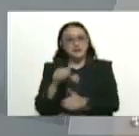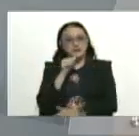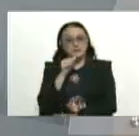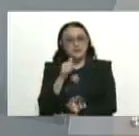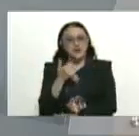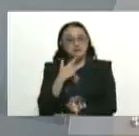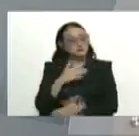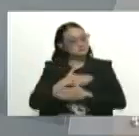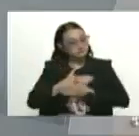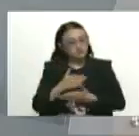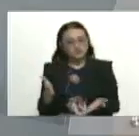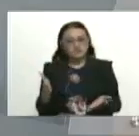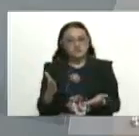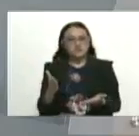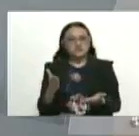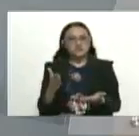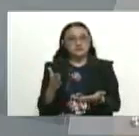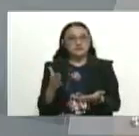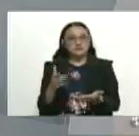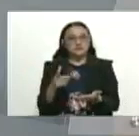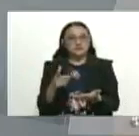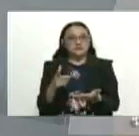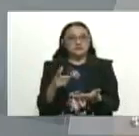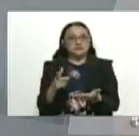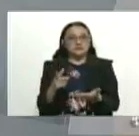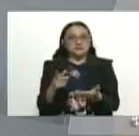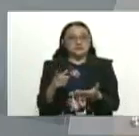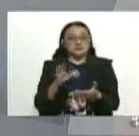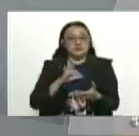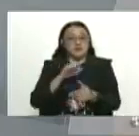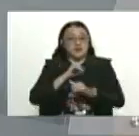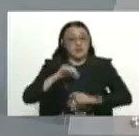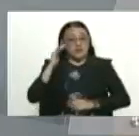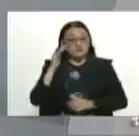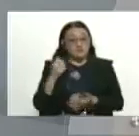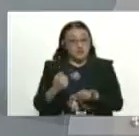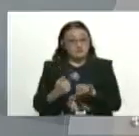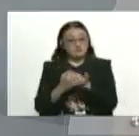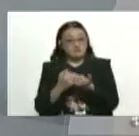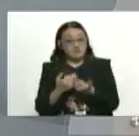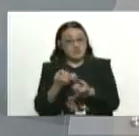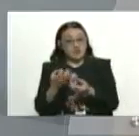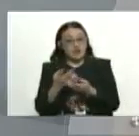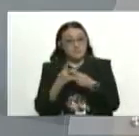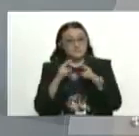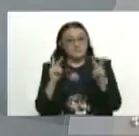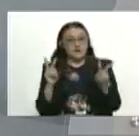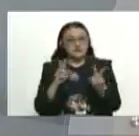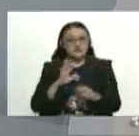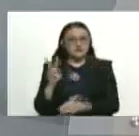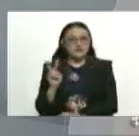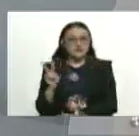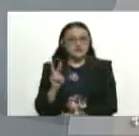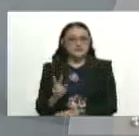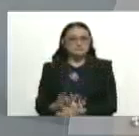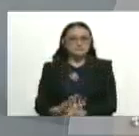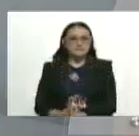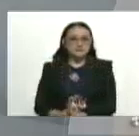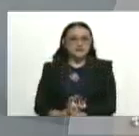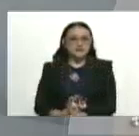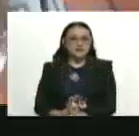la disposición de este componente de la Fuerza Armada Nacional Bolivariana para garantizar la paz de Venezuela.